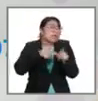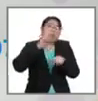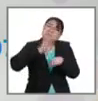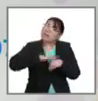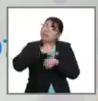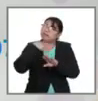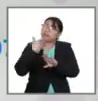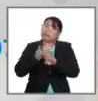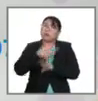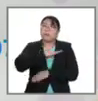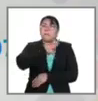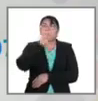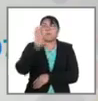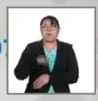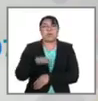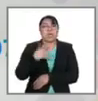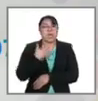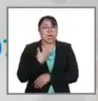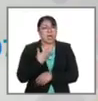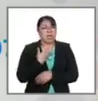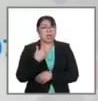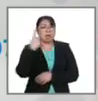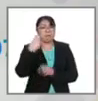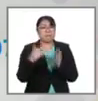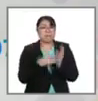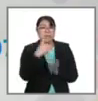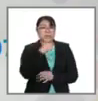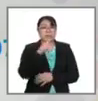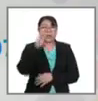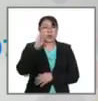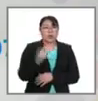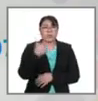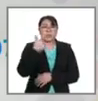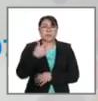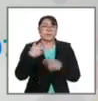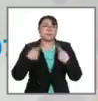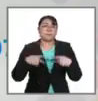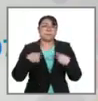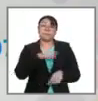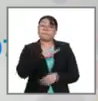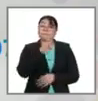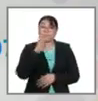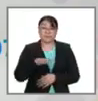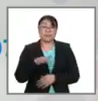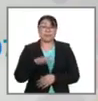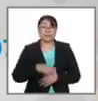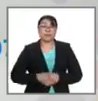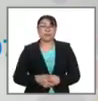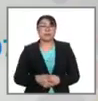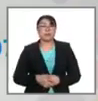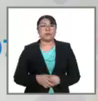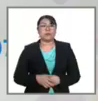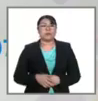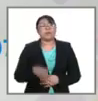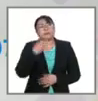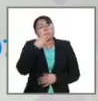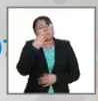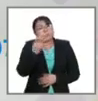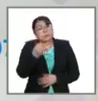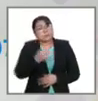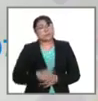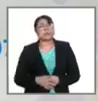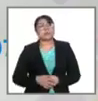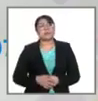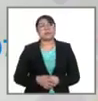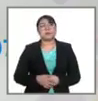donde hasta la fecha tenemos 1.197 defunciones escuchábamos por ahí un mensaje que si la situación fuera al revés